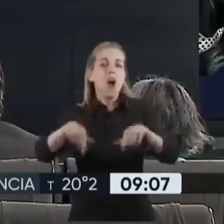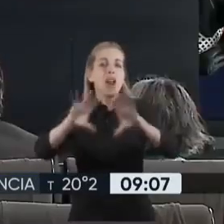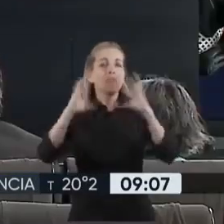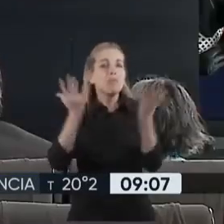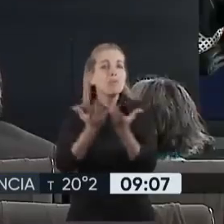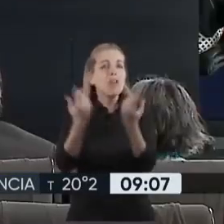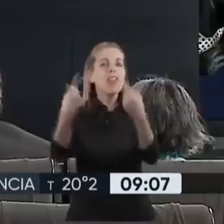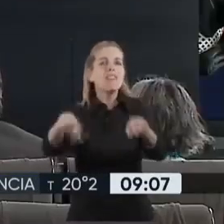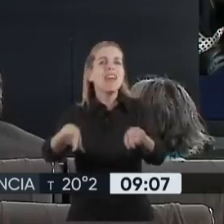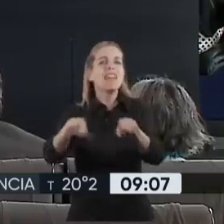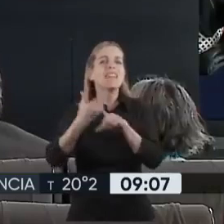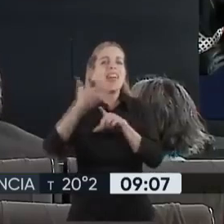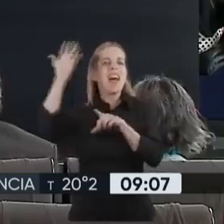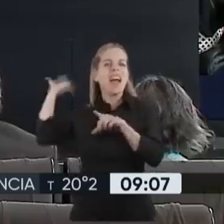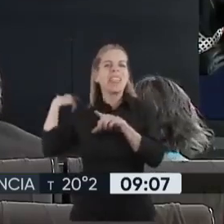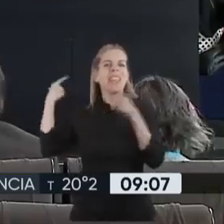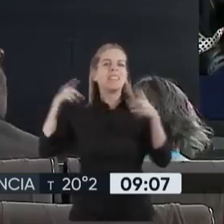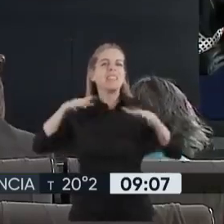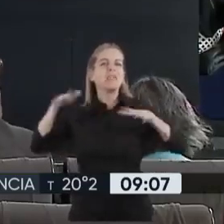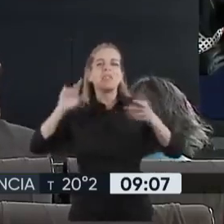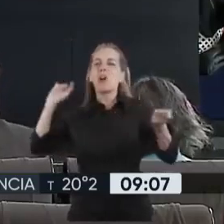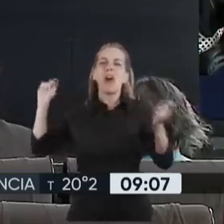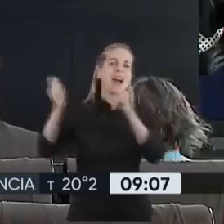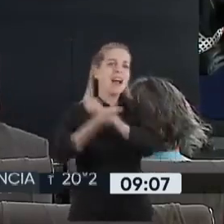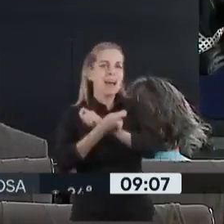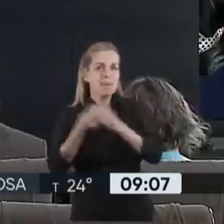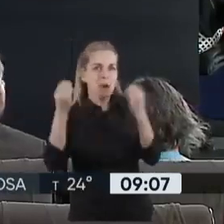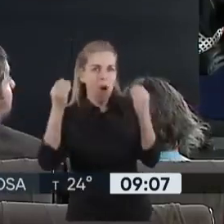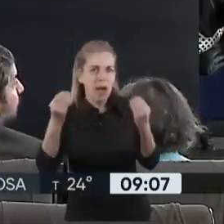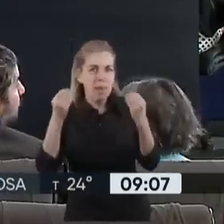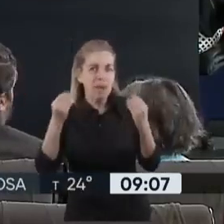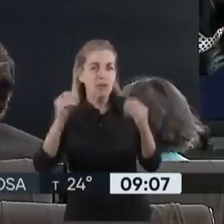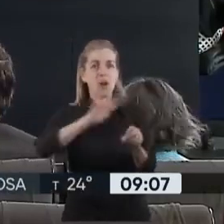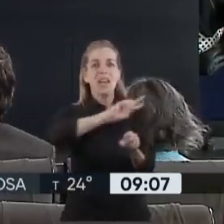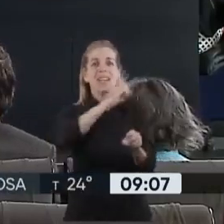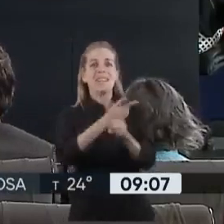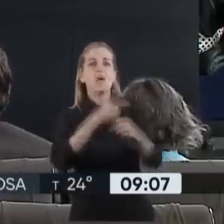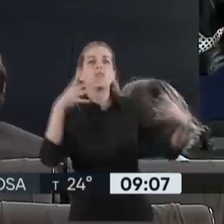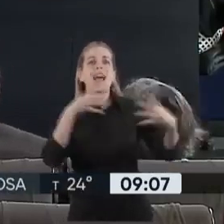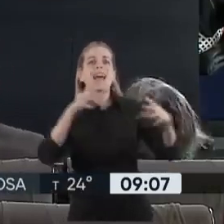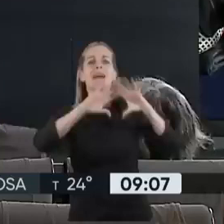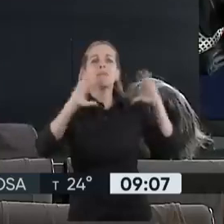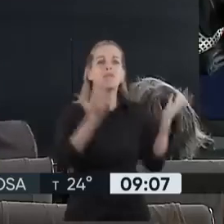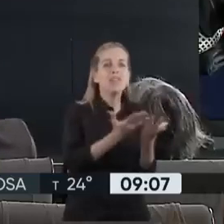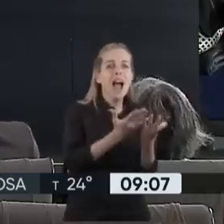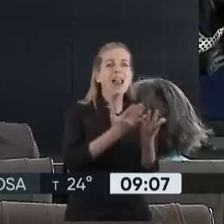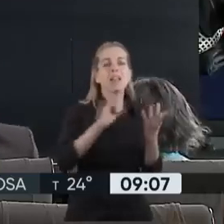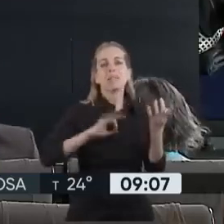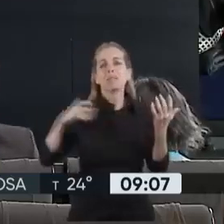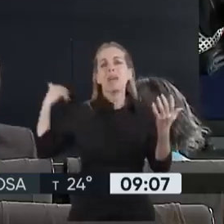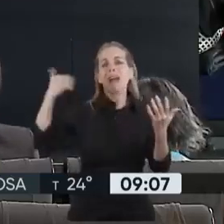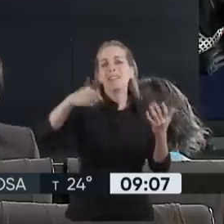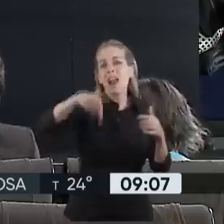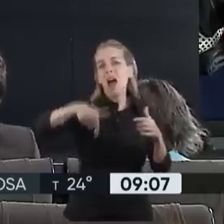mundo que tuvimos o que conocimos lo que estudiamos en la guerra en la segunda guerra mundial y hoy estamos viviendo una situación